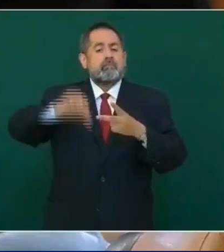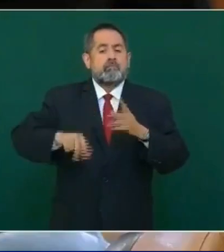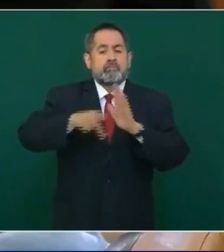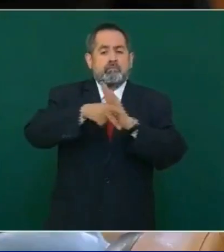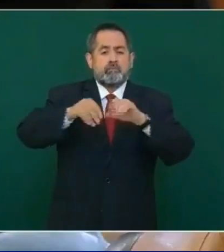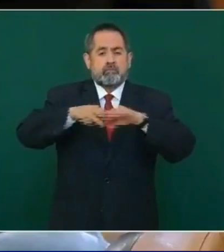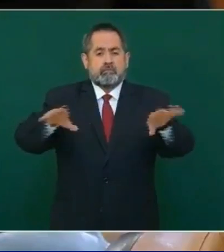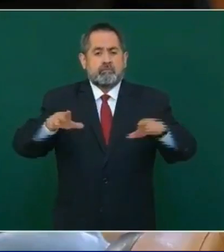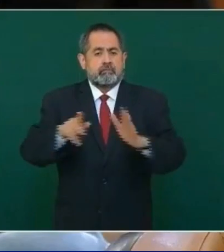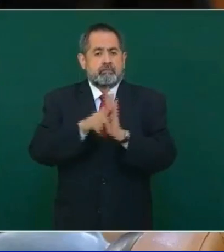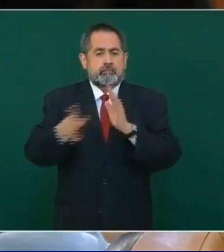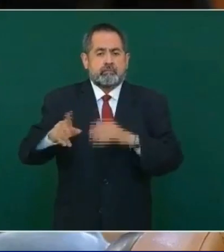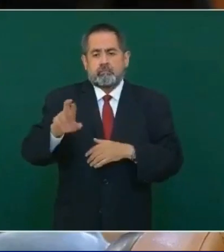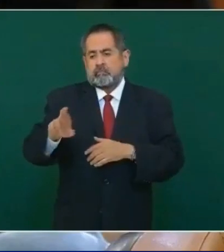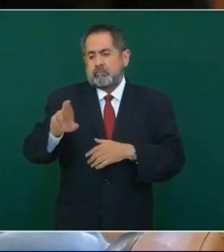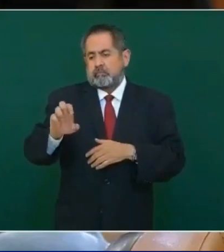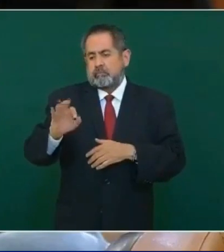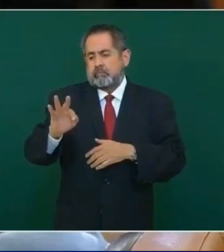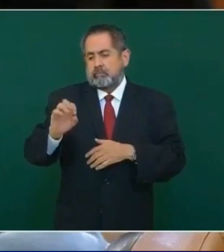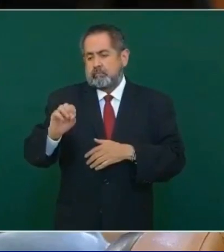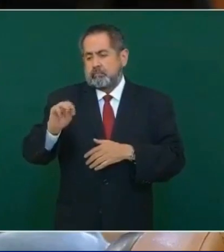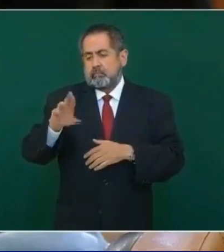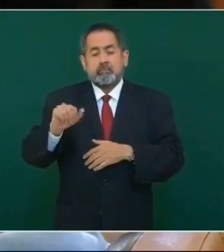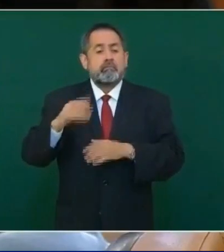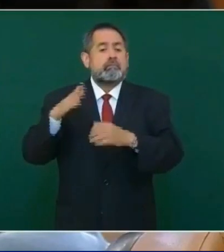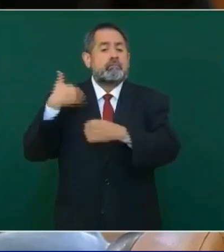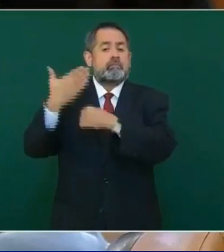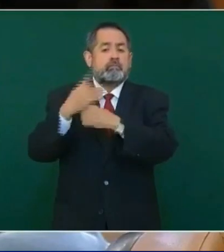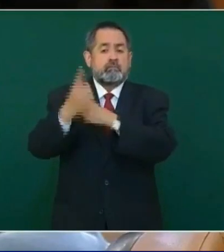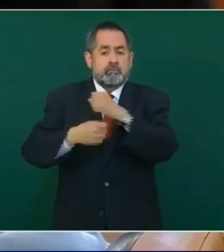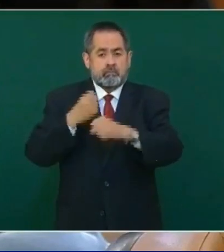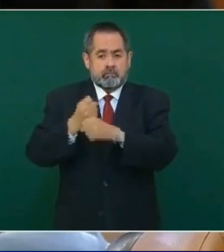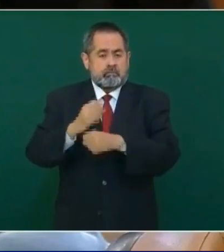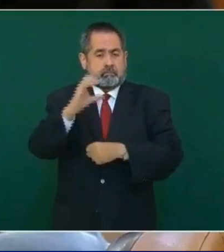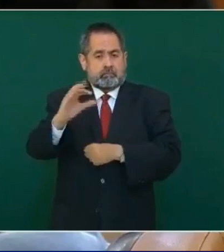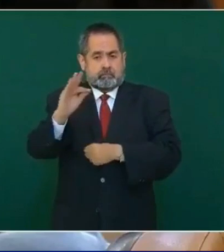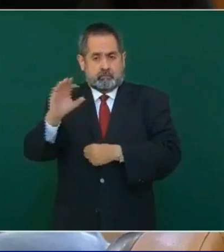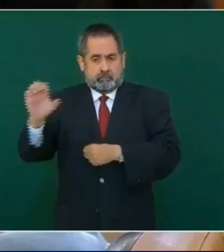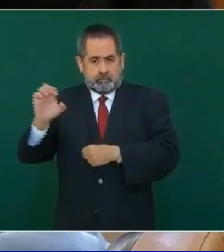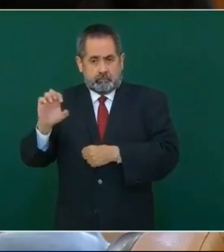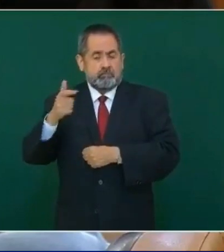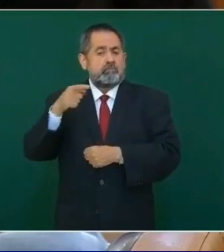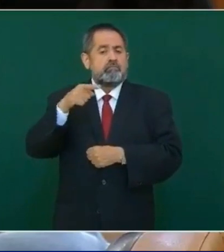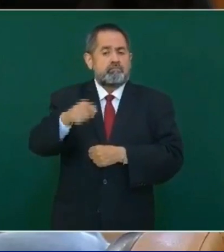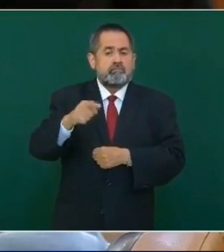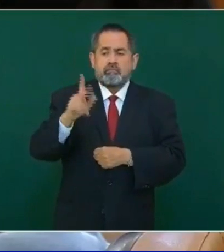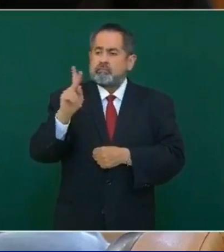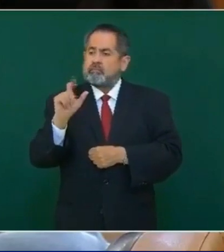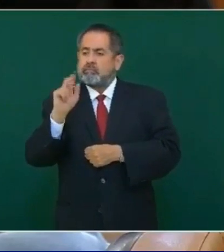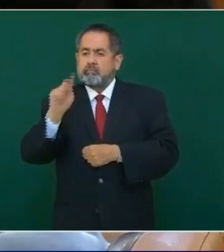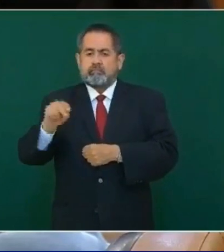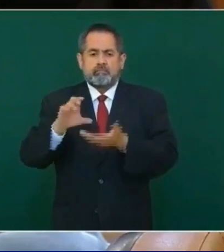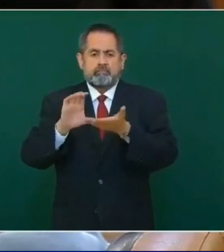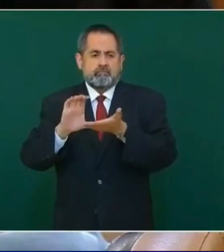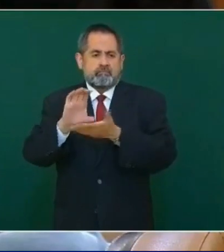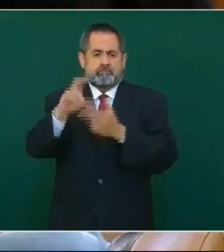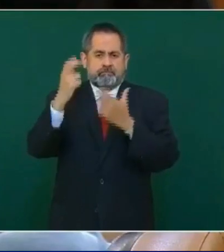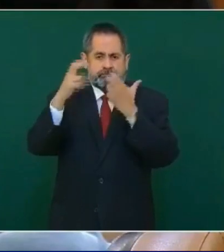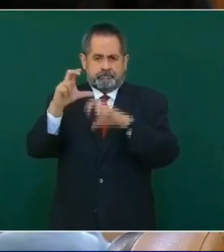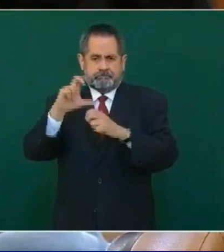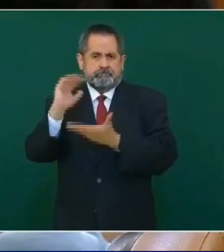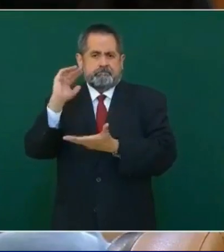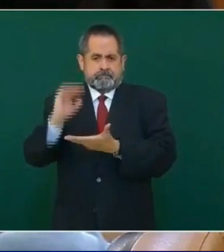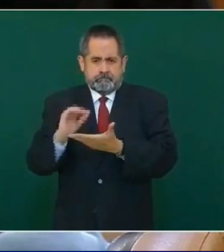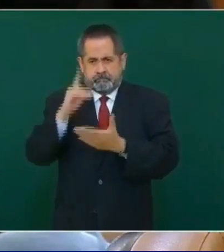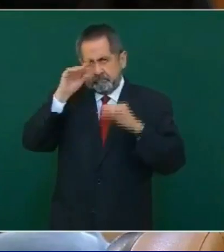publicamos en Reforma que el próximo año la Comisión Federal de Electricidad verá reducido su plan de inversión para proyectos